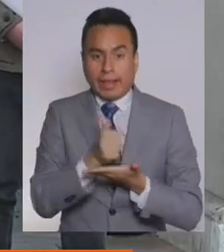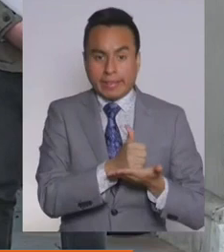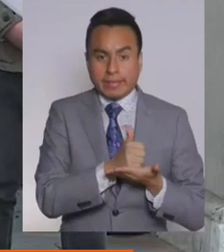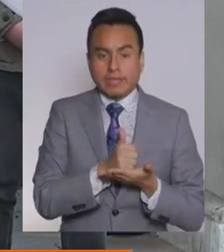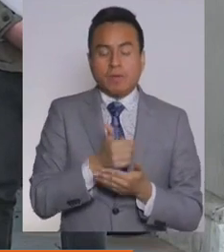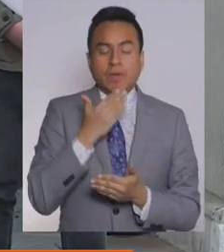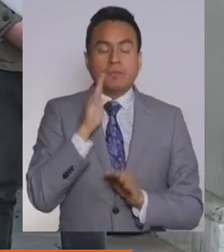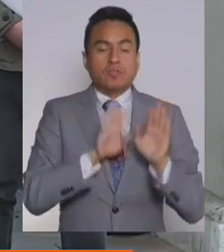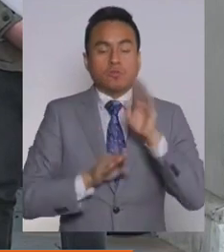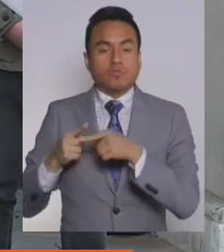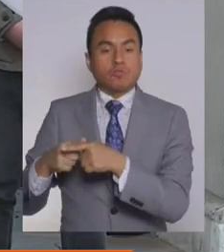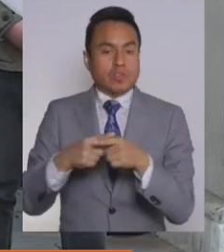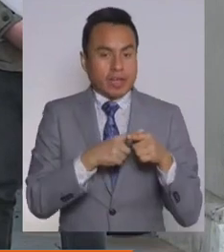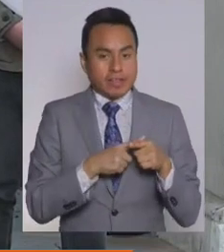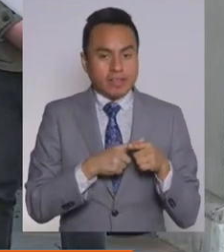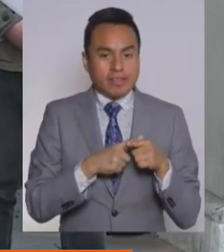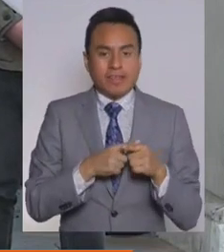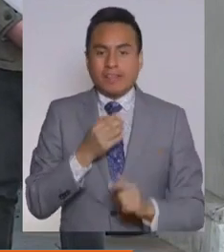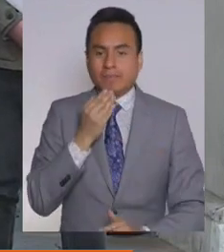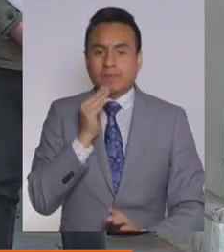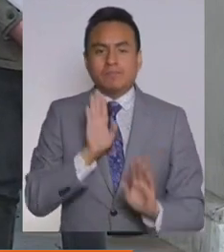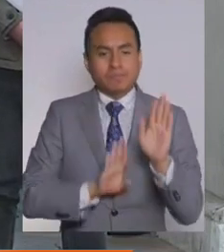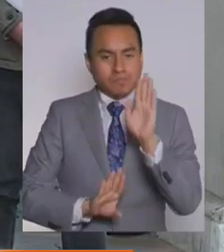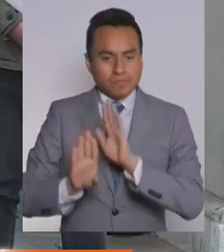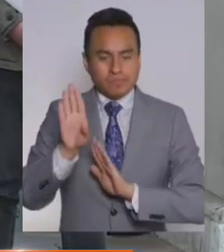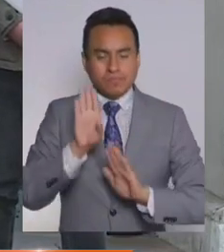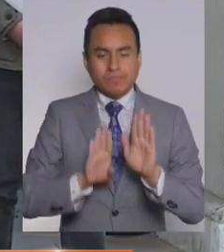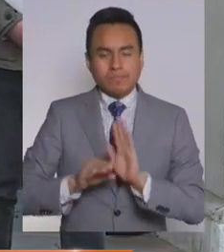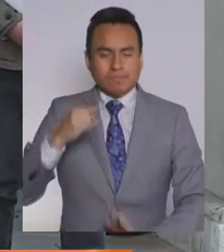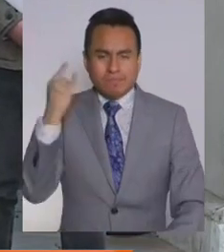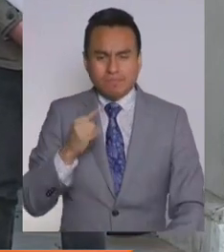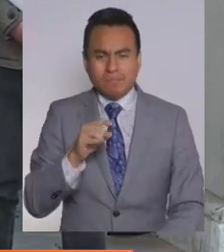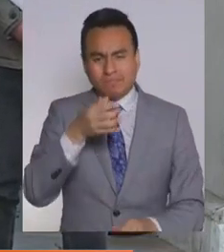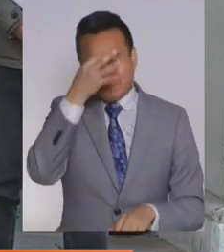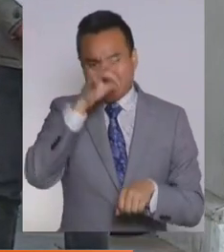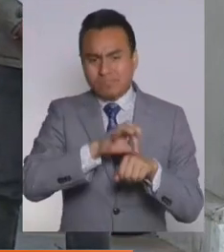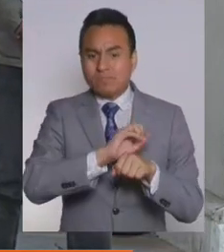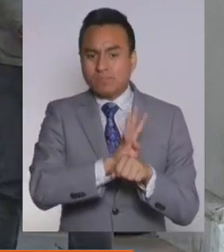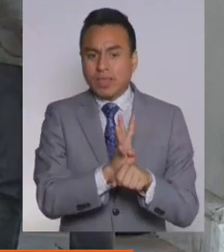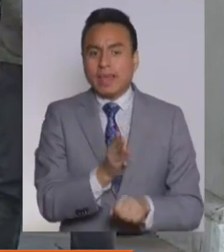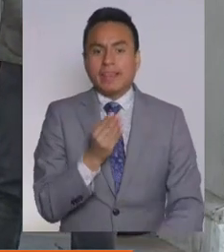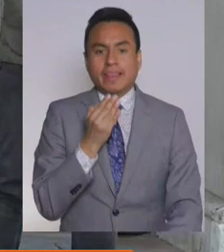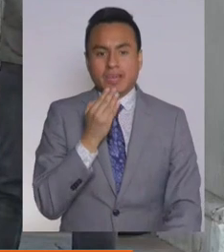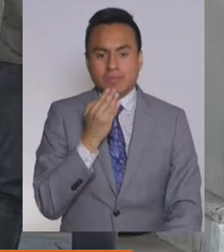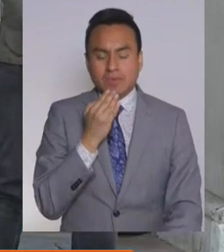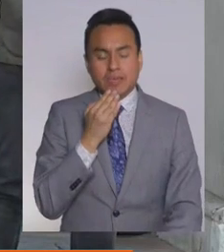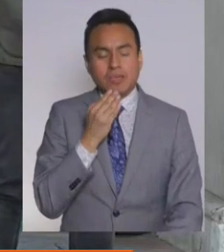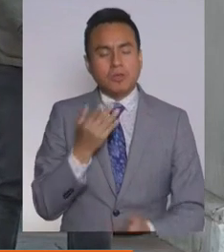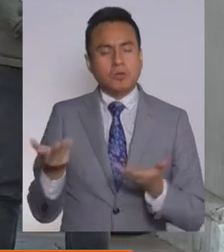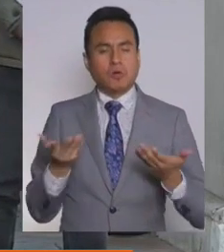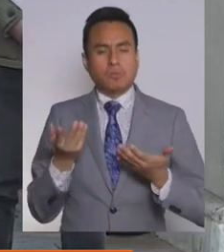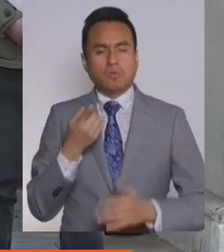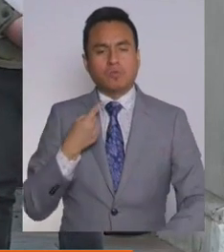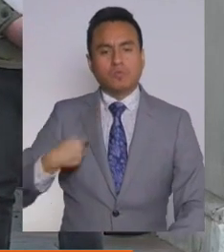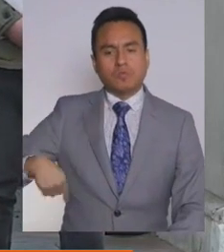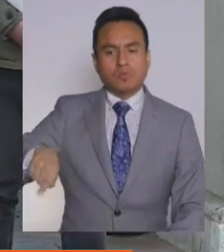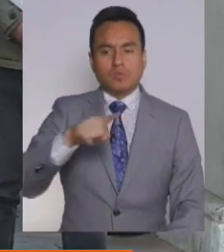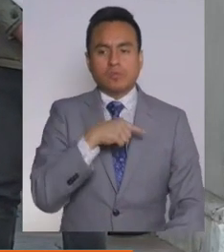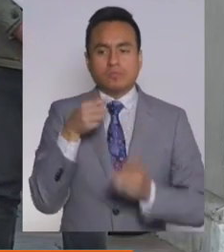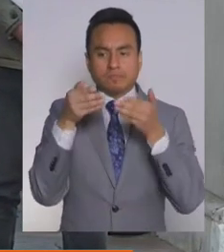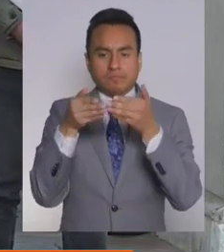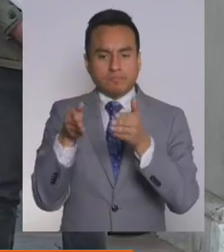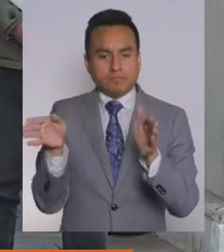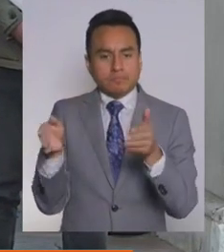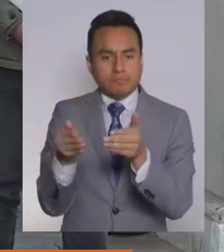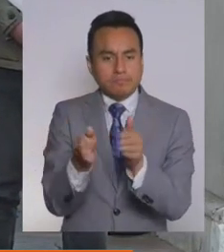las medidas de protección social y de cuidado y de emergencia sanitaria, sino que también cómo vamos abriendo